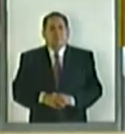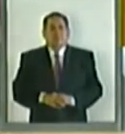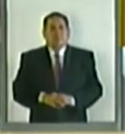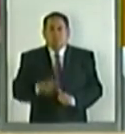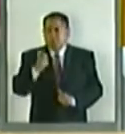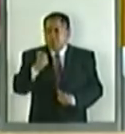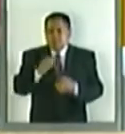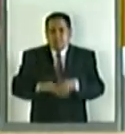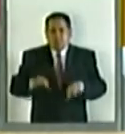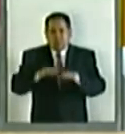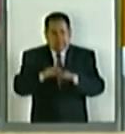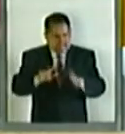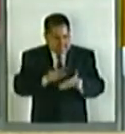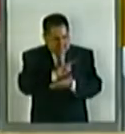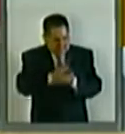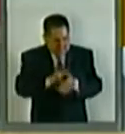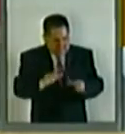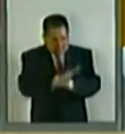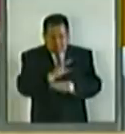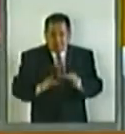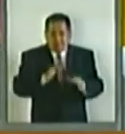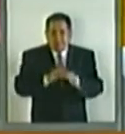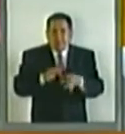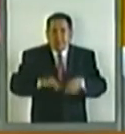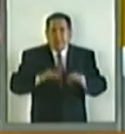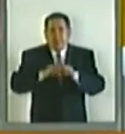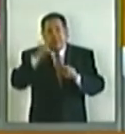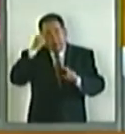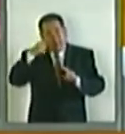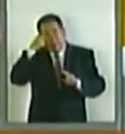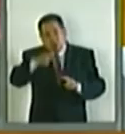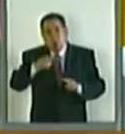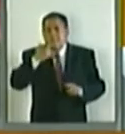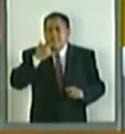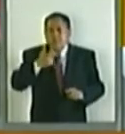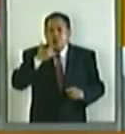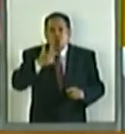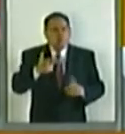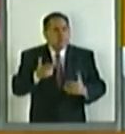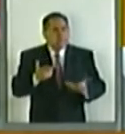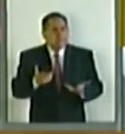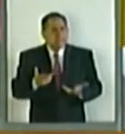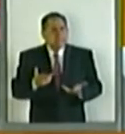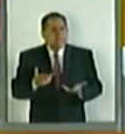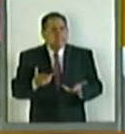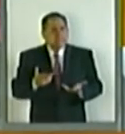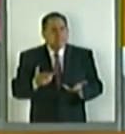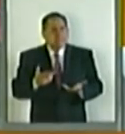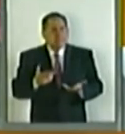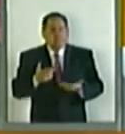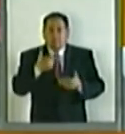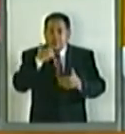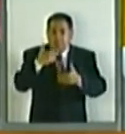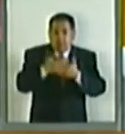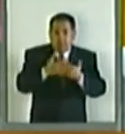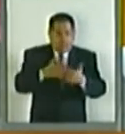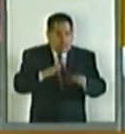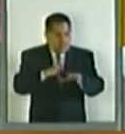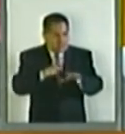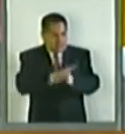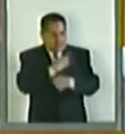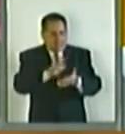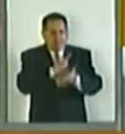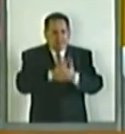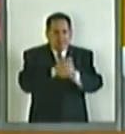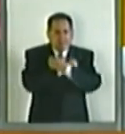Por eso es tan importante la reforma energética, para que México tenga mejores, la reforma educativa, perdón,